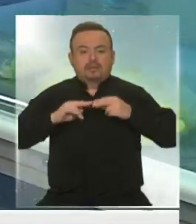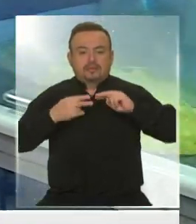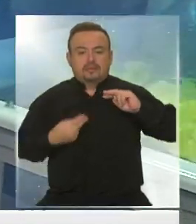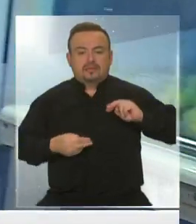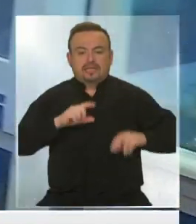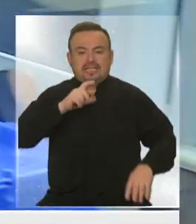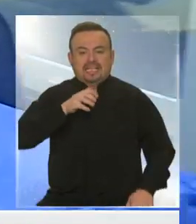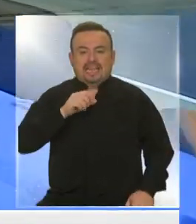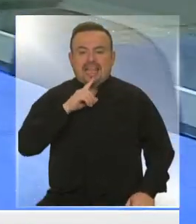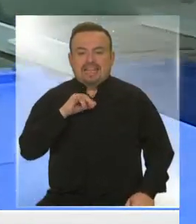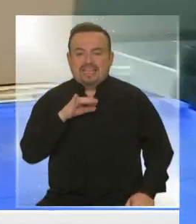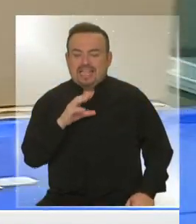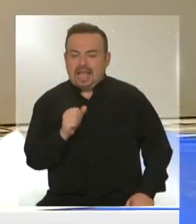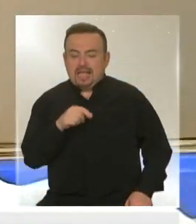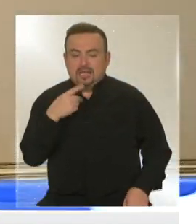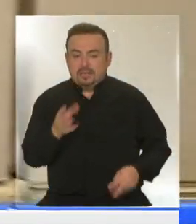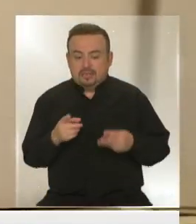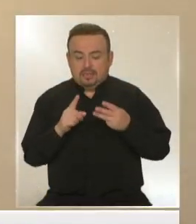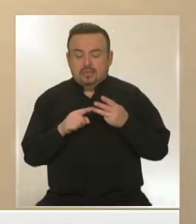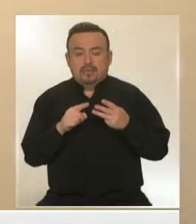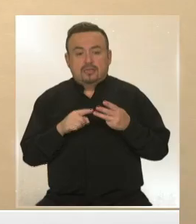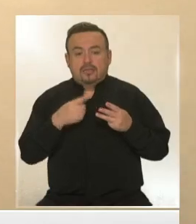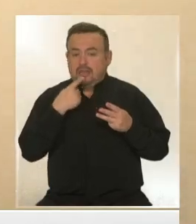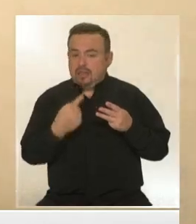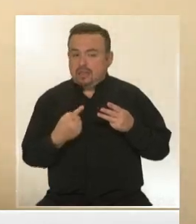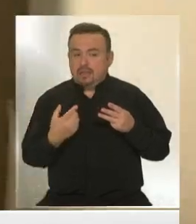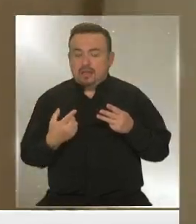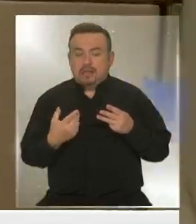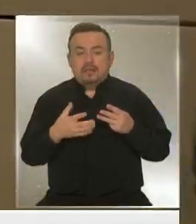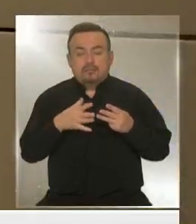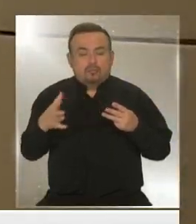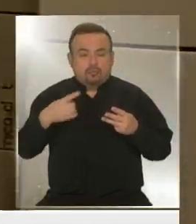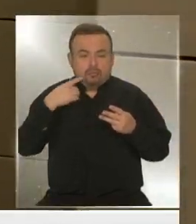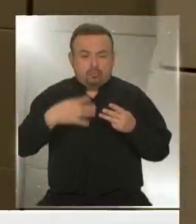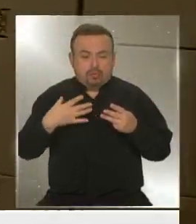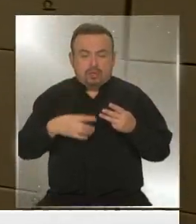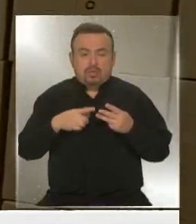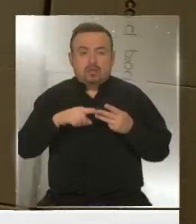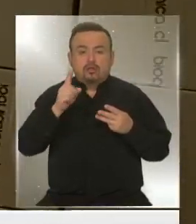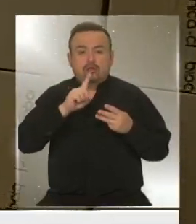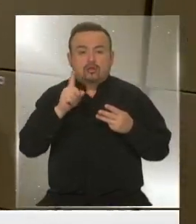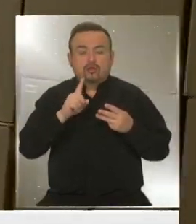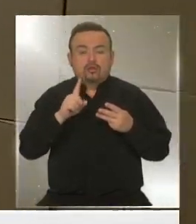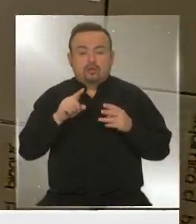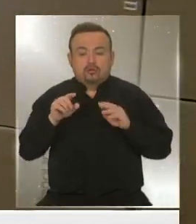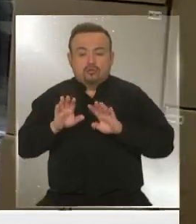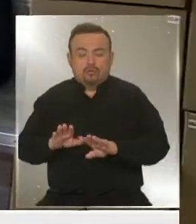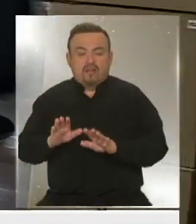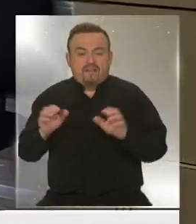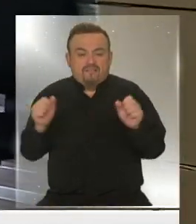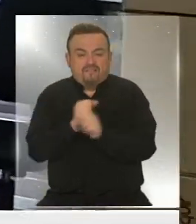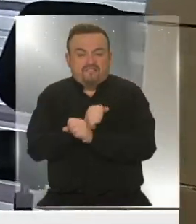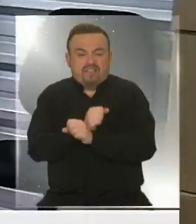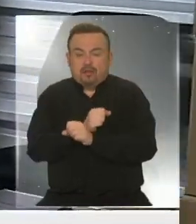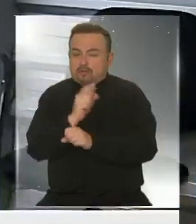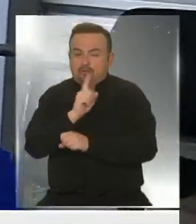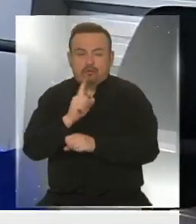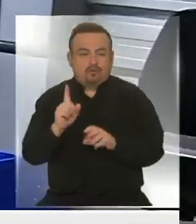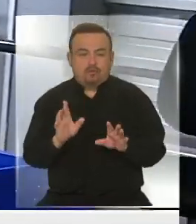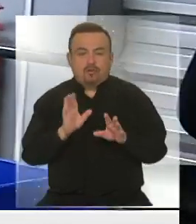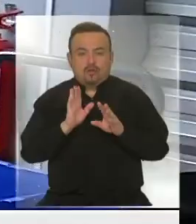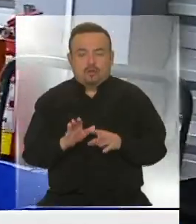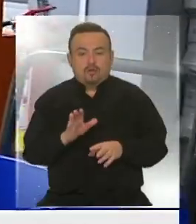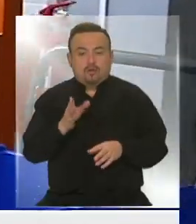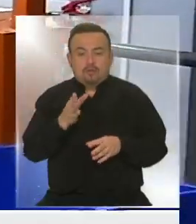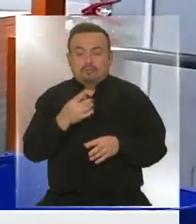logístico, que es el que venimos hablando, que es muy importante, ya que no necesita cadena de frío, sino que la muestra se puede tomar y